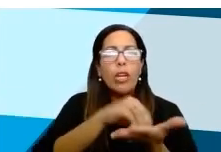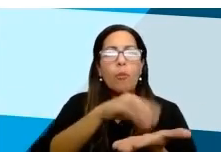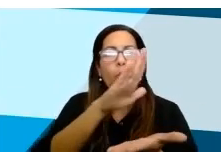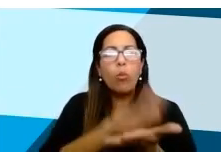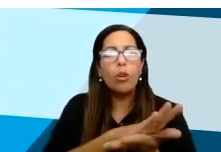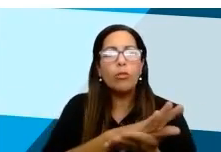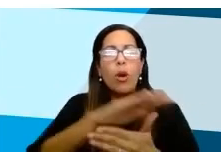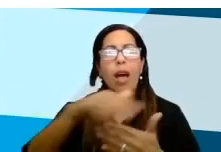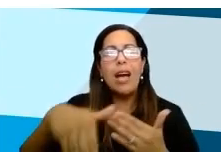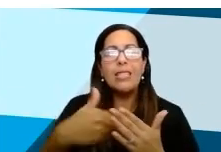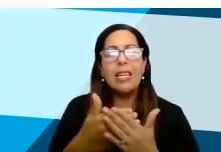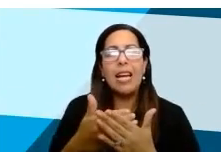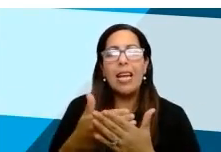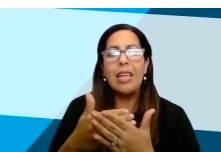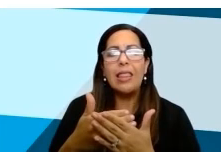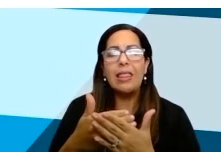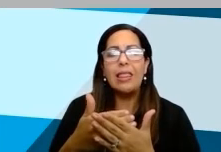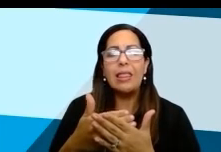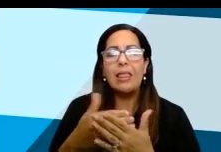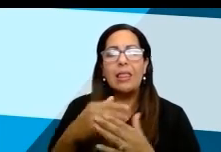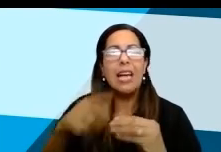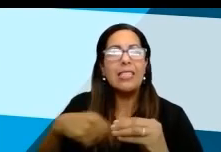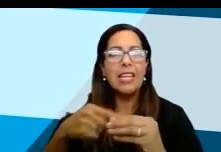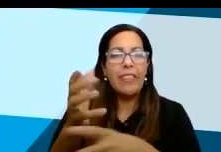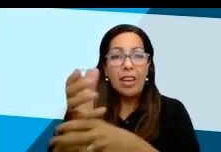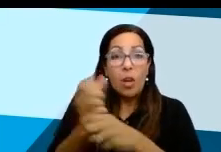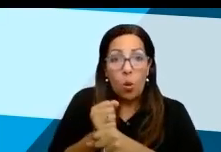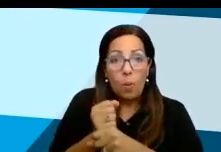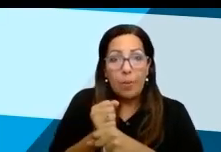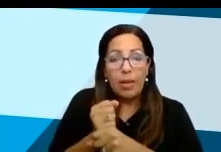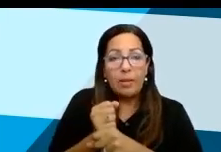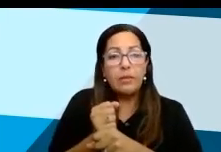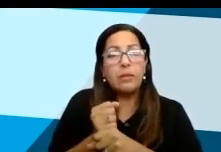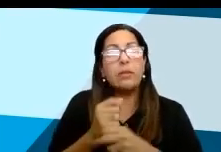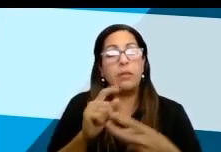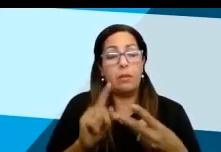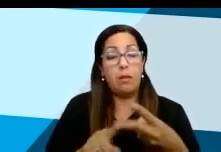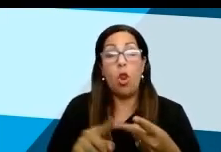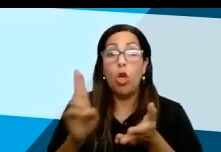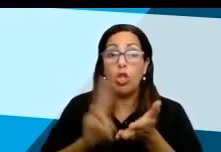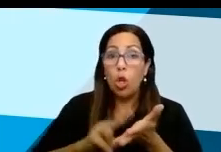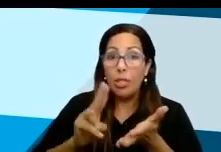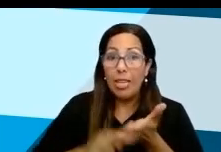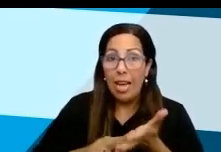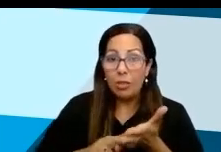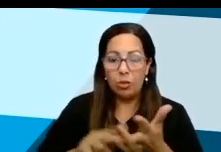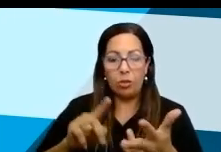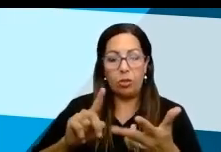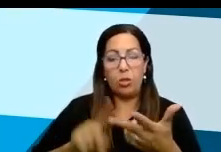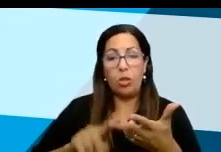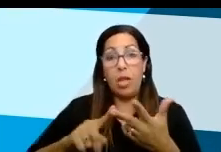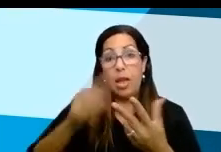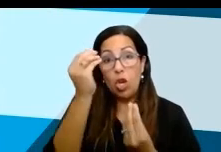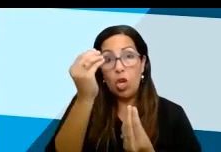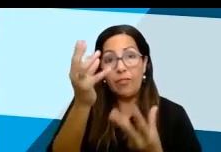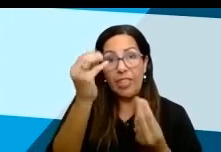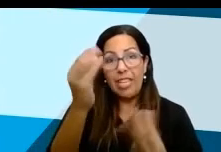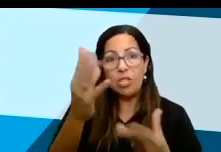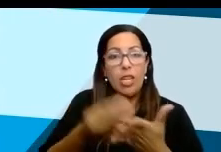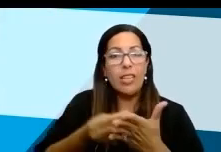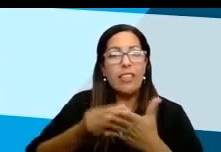adquisiciones, las que ya se hayan completado, los contratos, las notificaciones de fondos